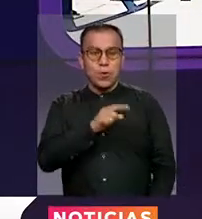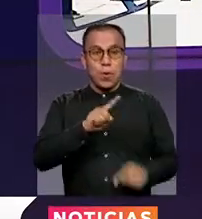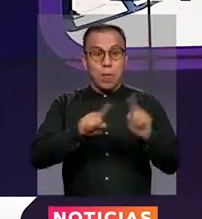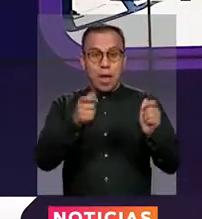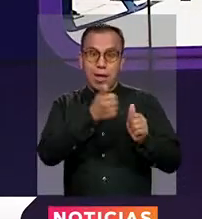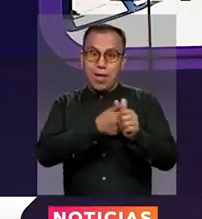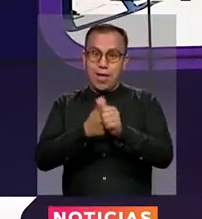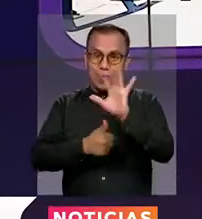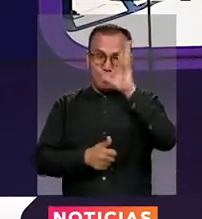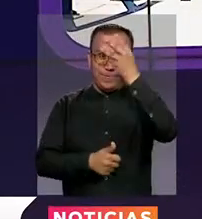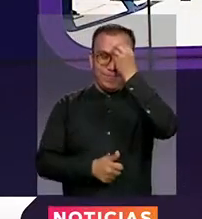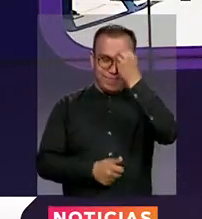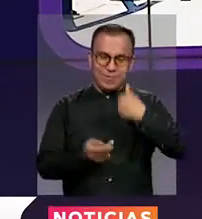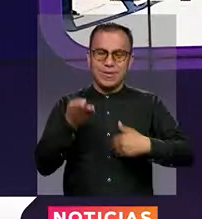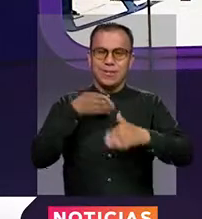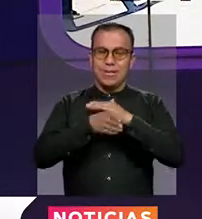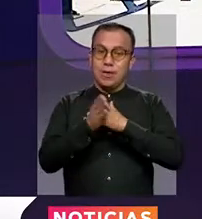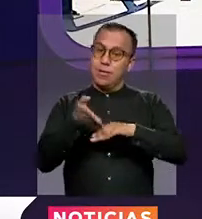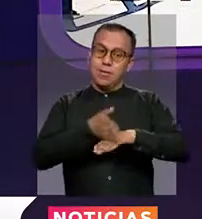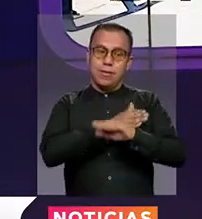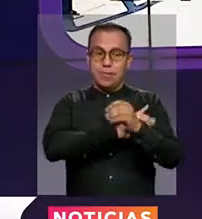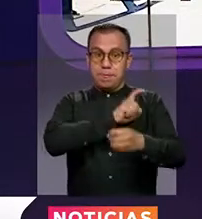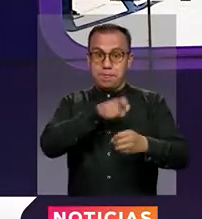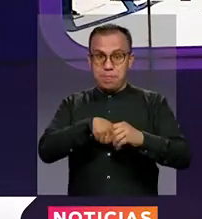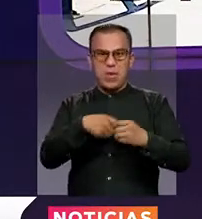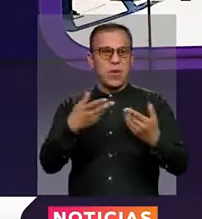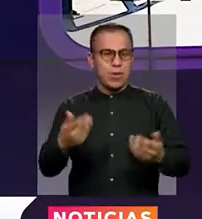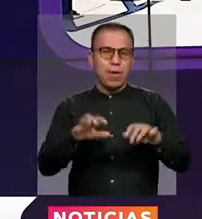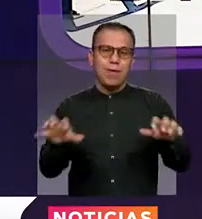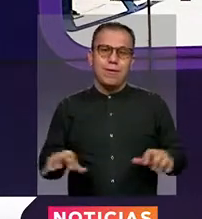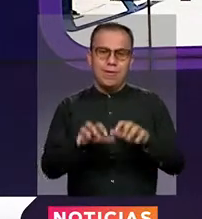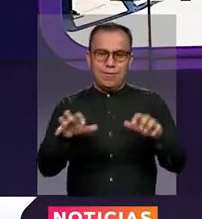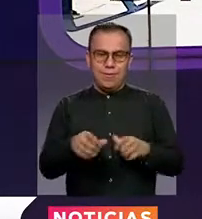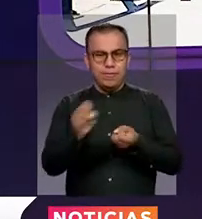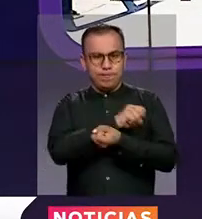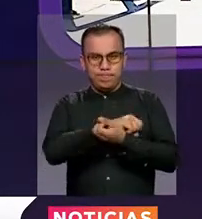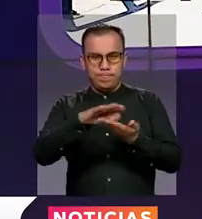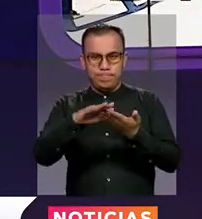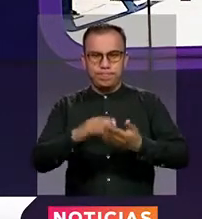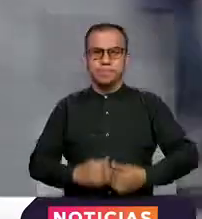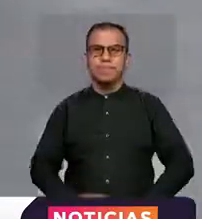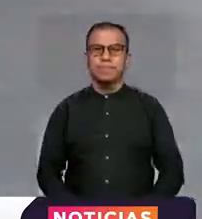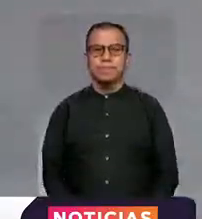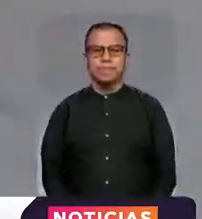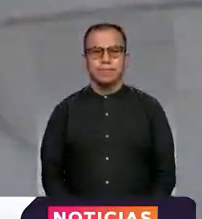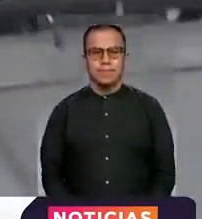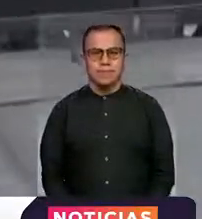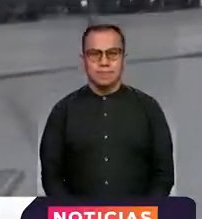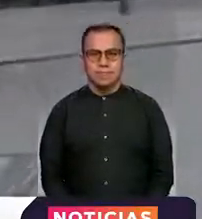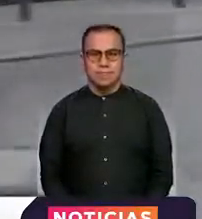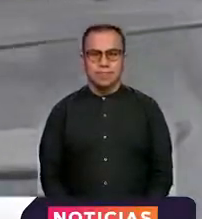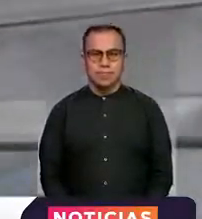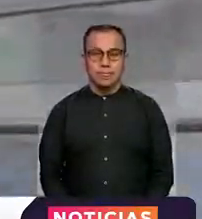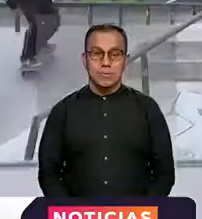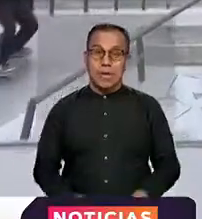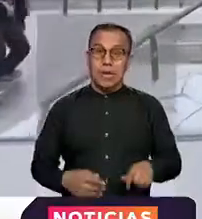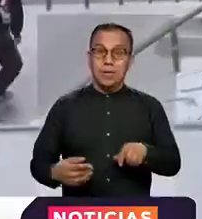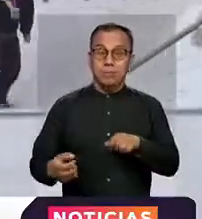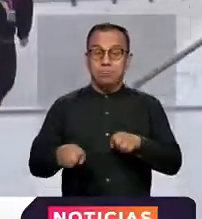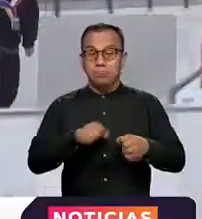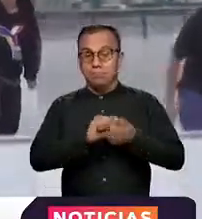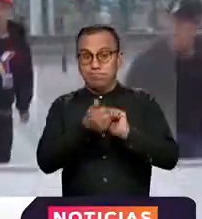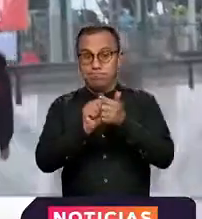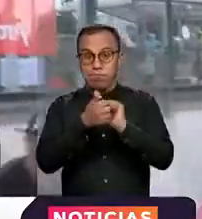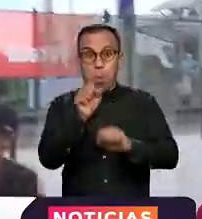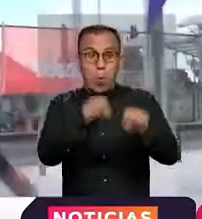cada disciplina. La entrada y la inscripción para participar de las actividades serán gratuitas. Los deportes alternativos